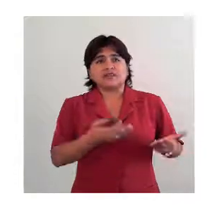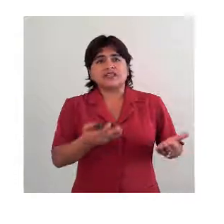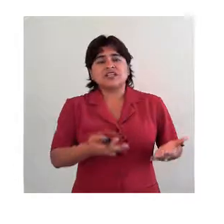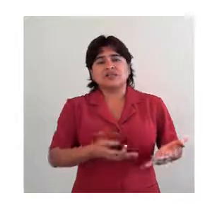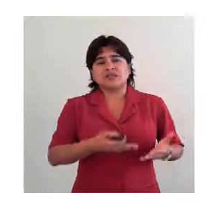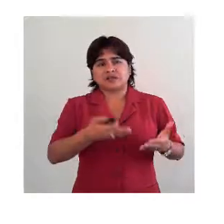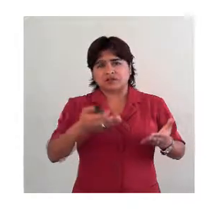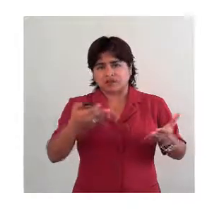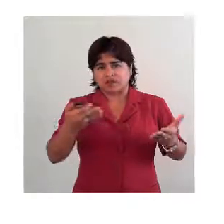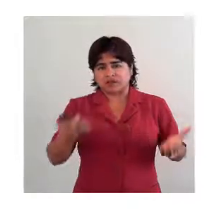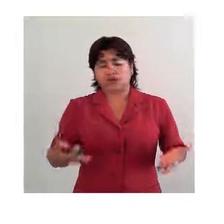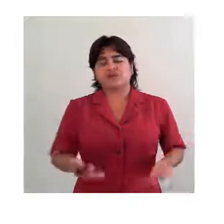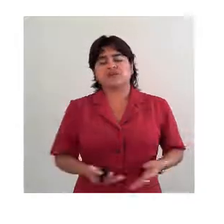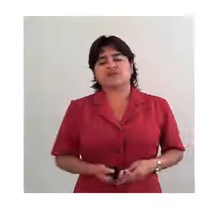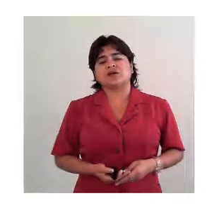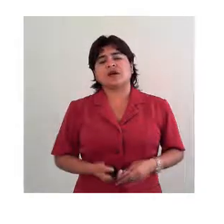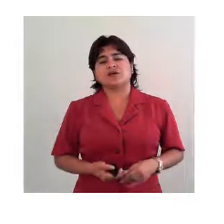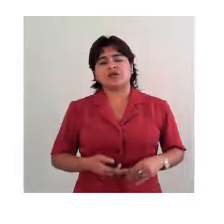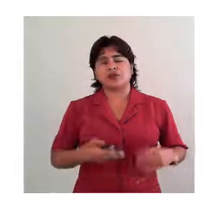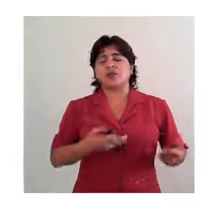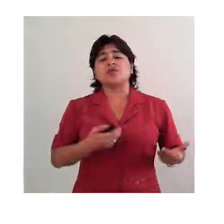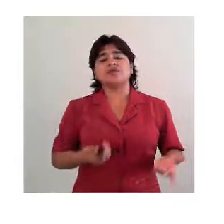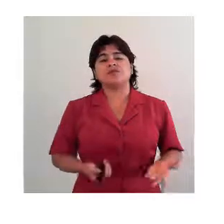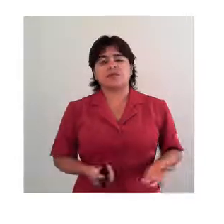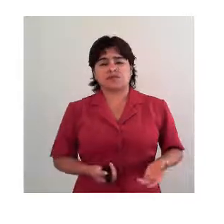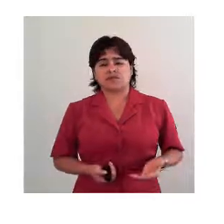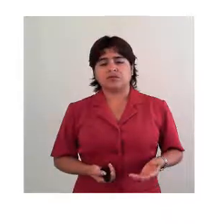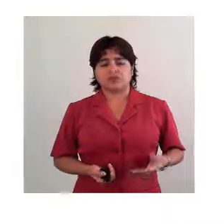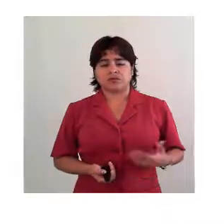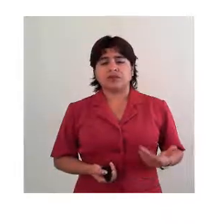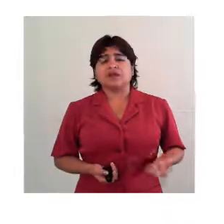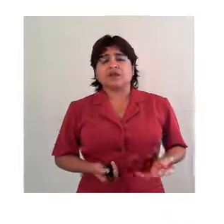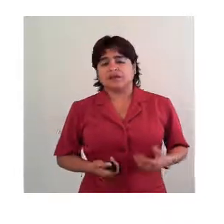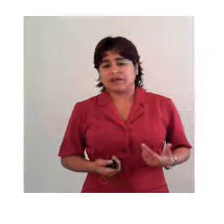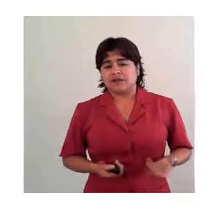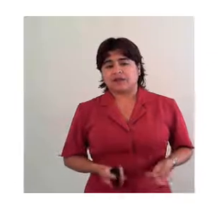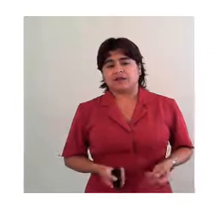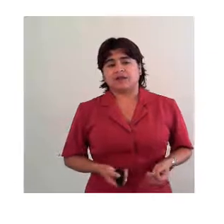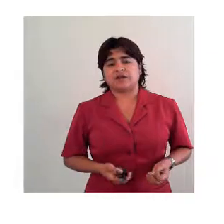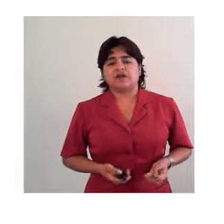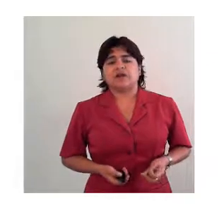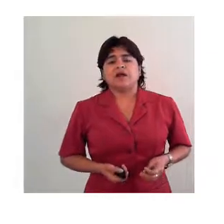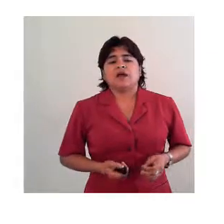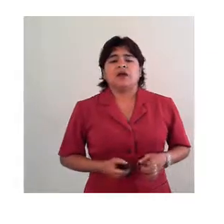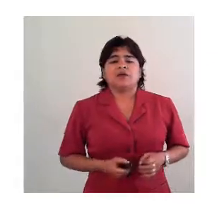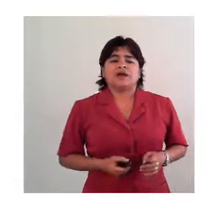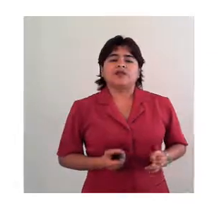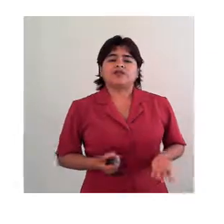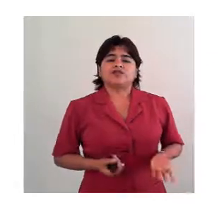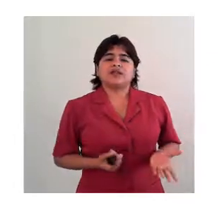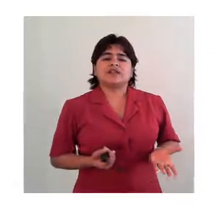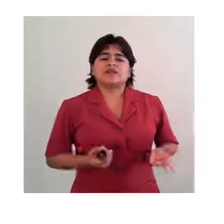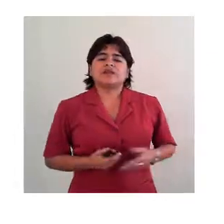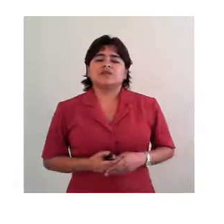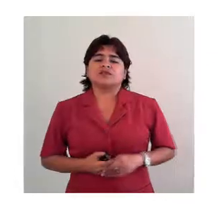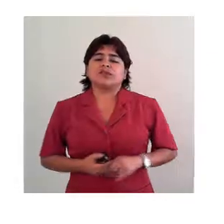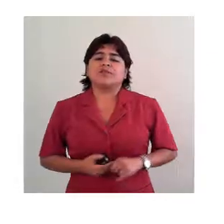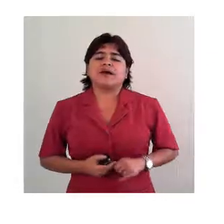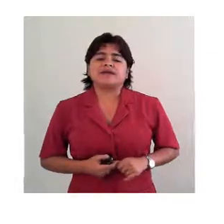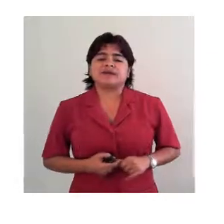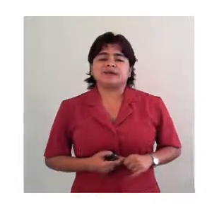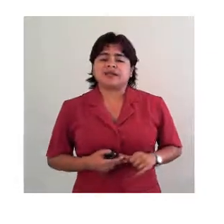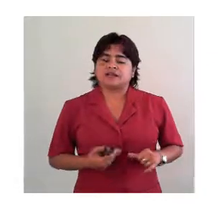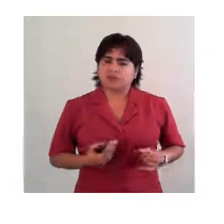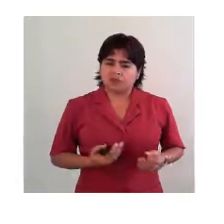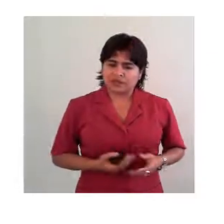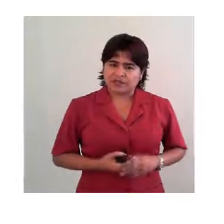como testigo de todo ese trabajo y de cómo vivieron, ¿no? Entonces, de eso se trata. Ahora, hechos que atentan contra la